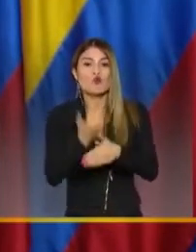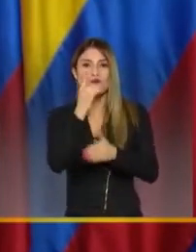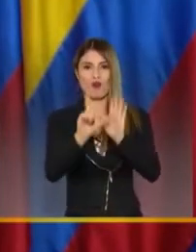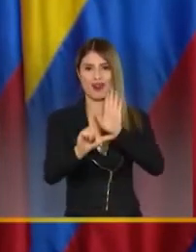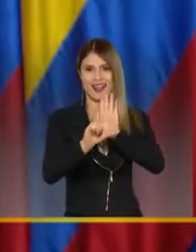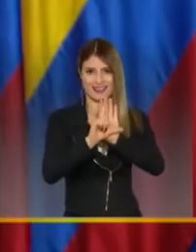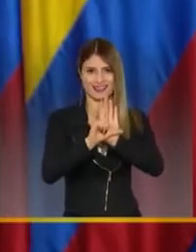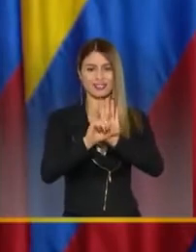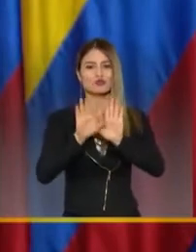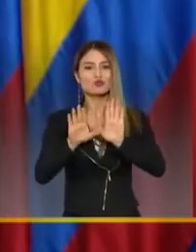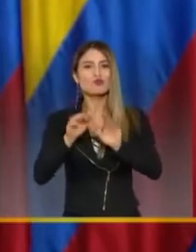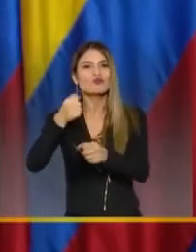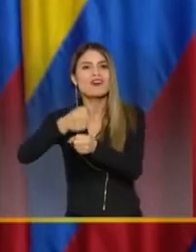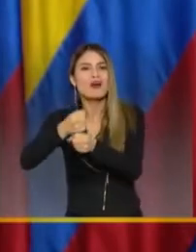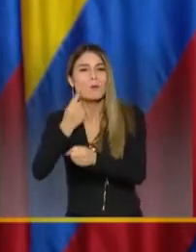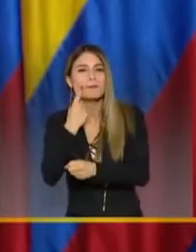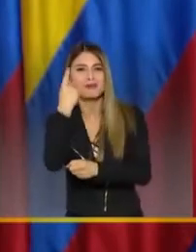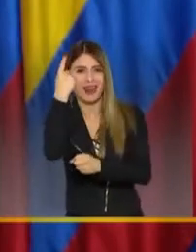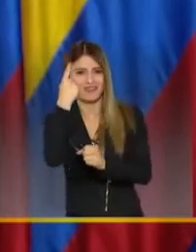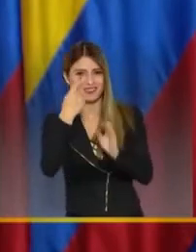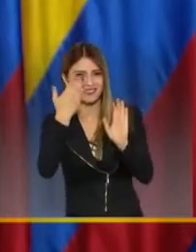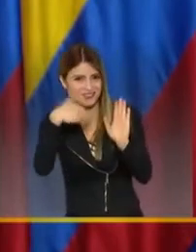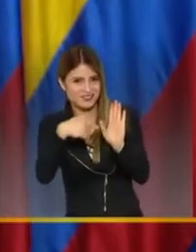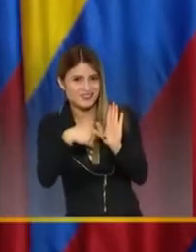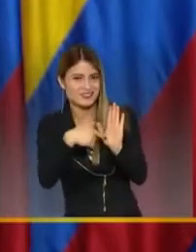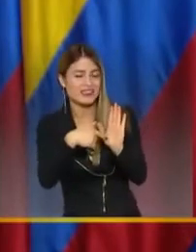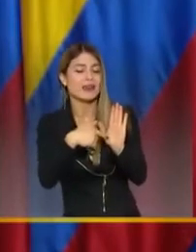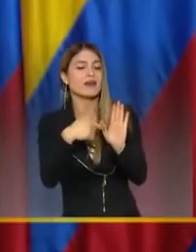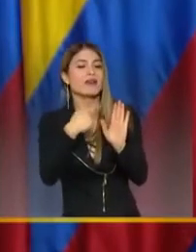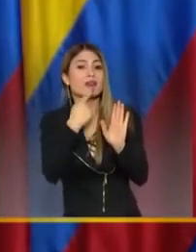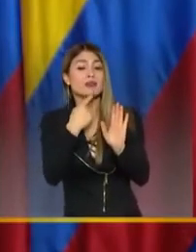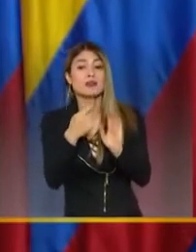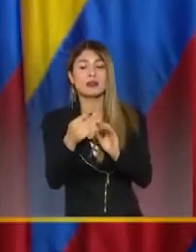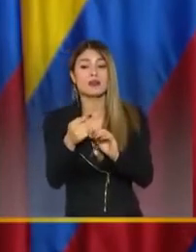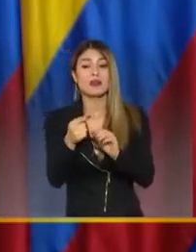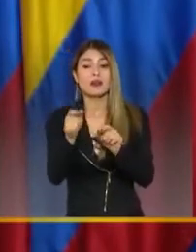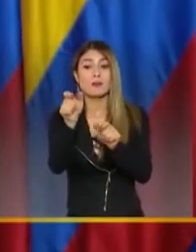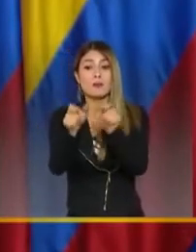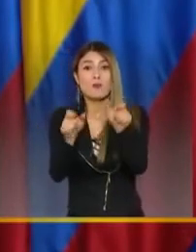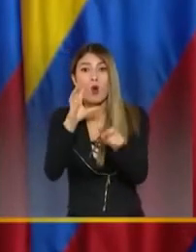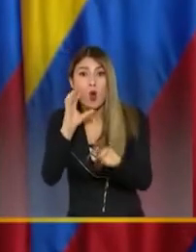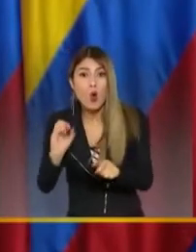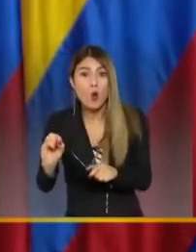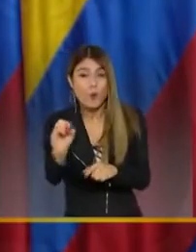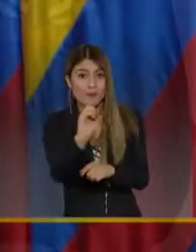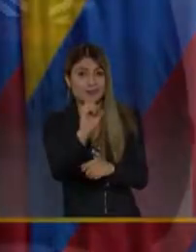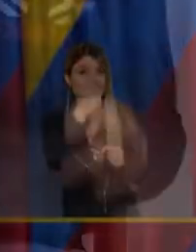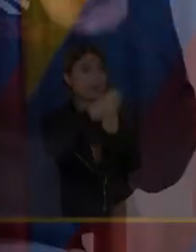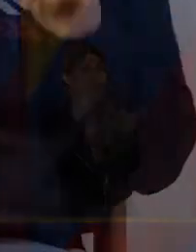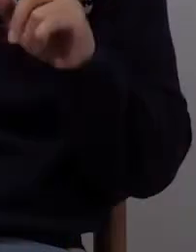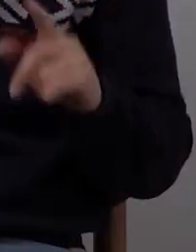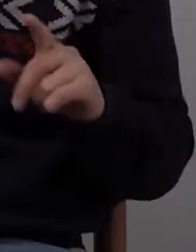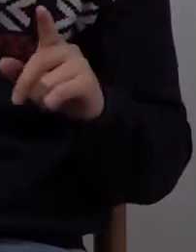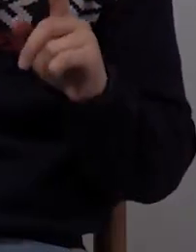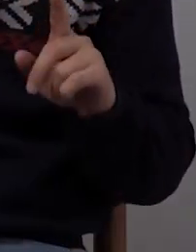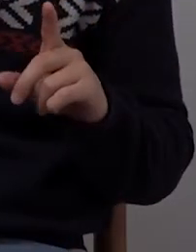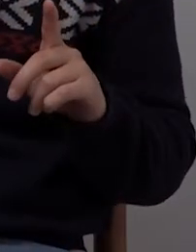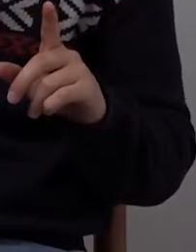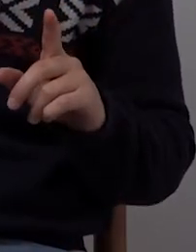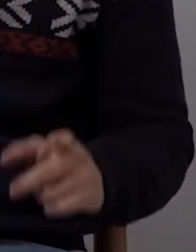empleo y acabamos con la exigencia de la libreta militar para acceder a un trabajo. Pero de